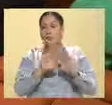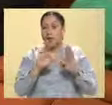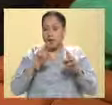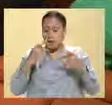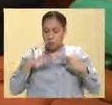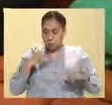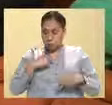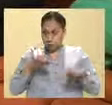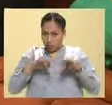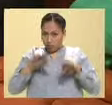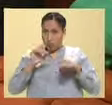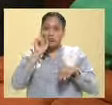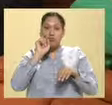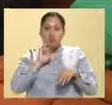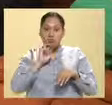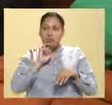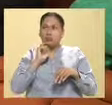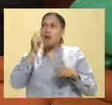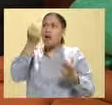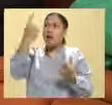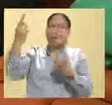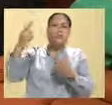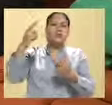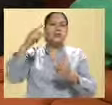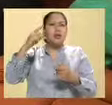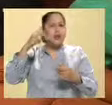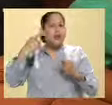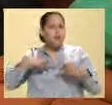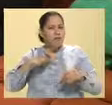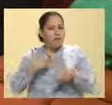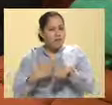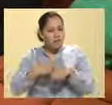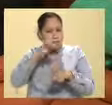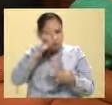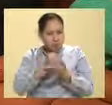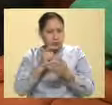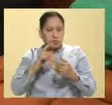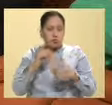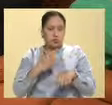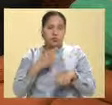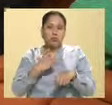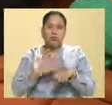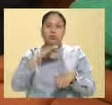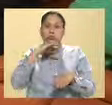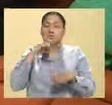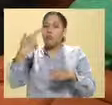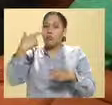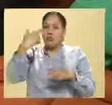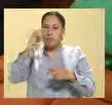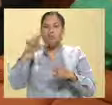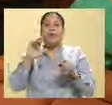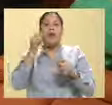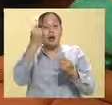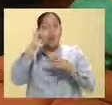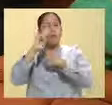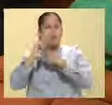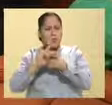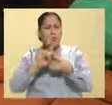sexual, trabajador. efectivamente, pues tienen derecho a la seguridad social. Sí. Hay países en donde está regulado todo esto, en donde